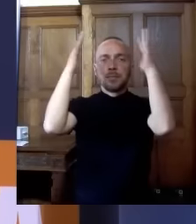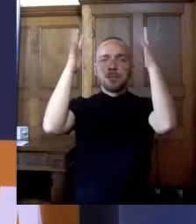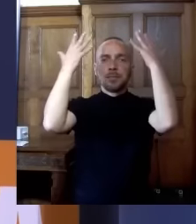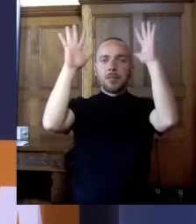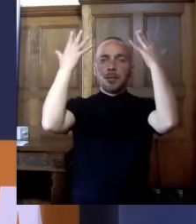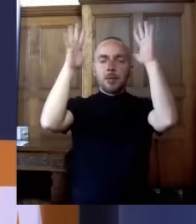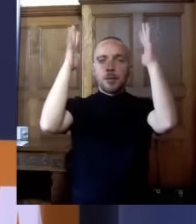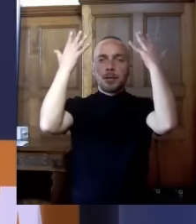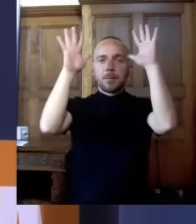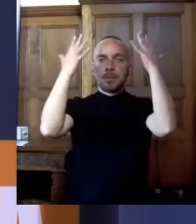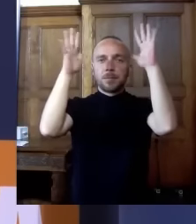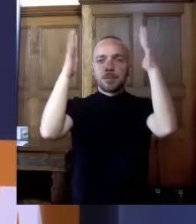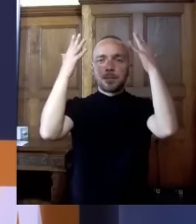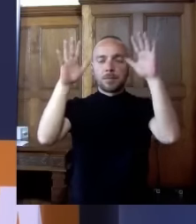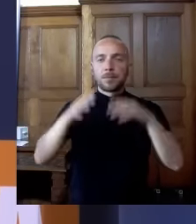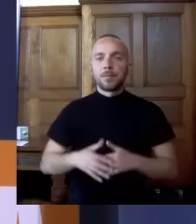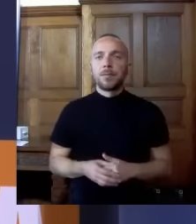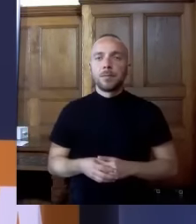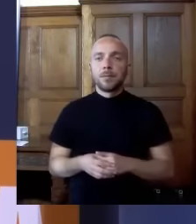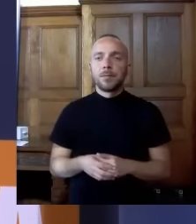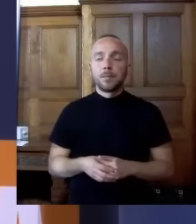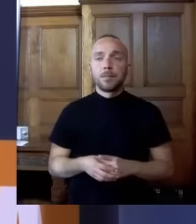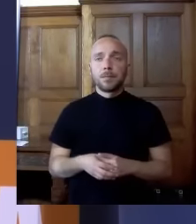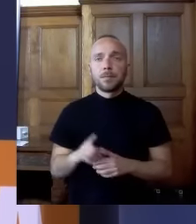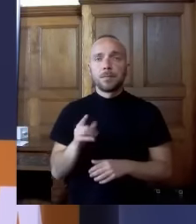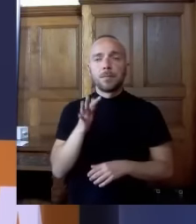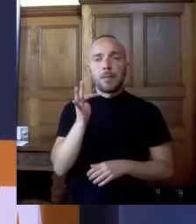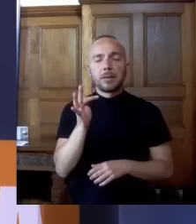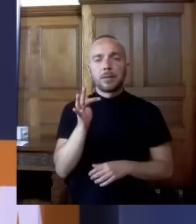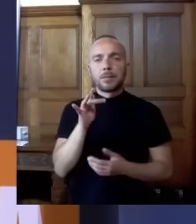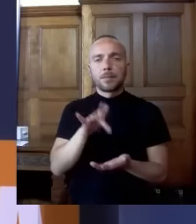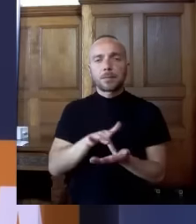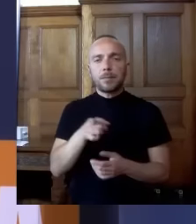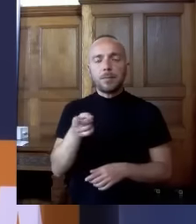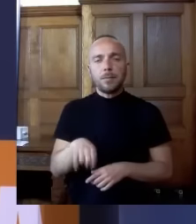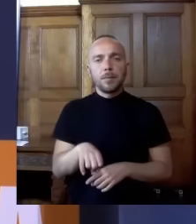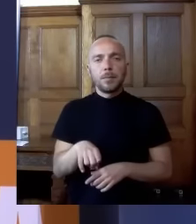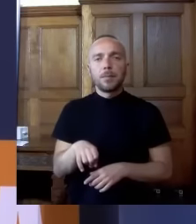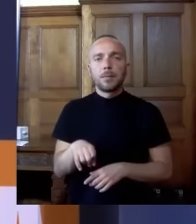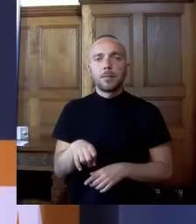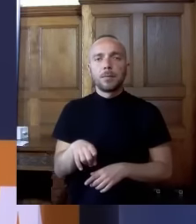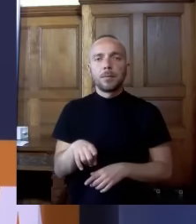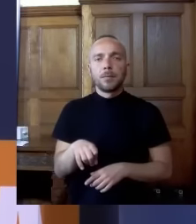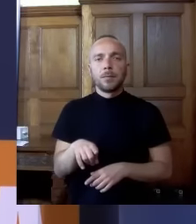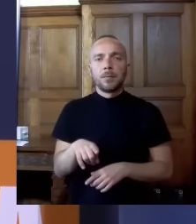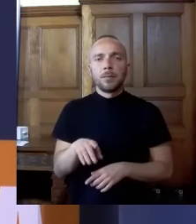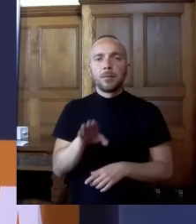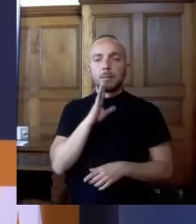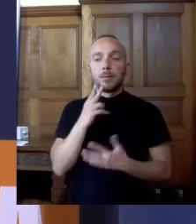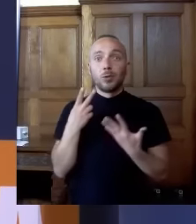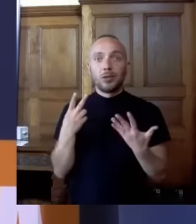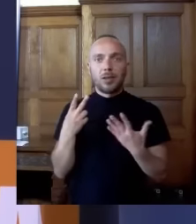socialistas y y justo además pasa pasa esto de que siete